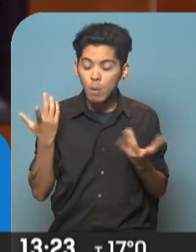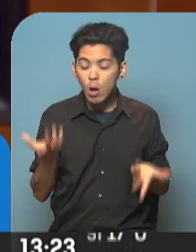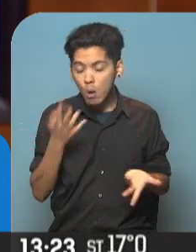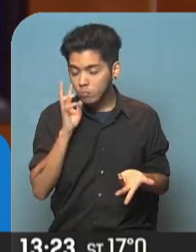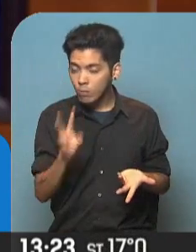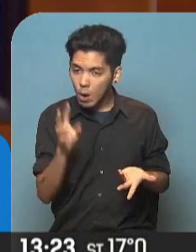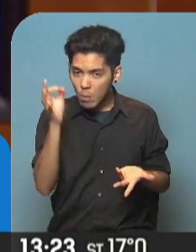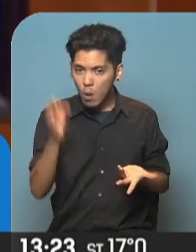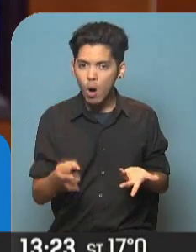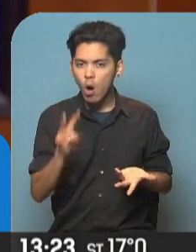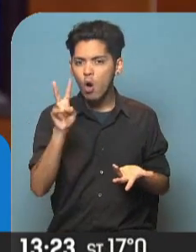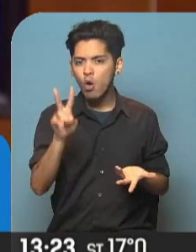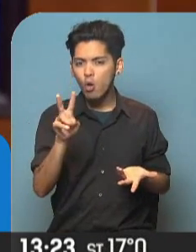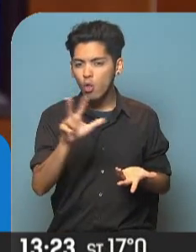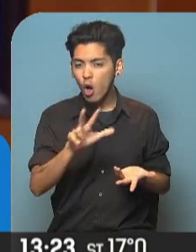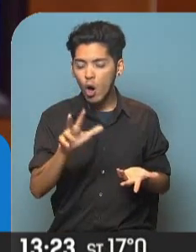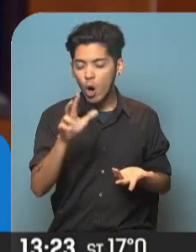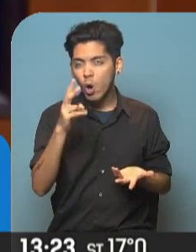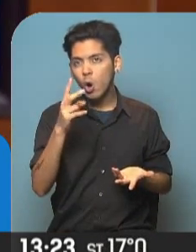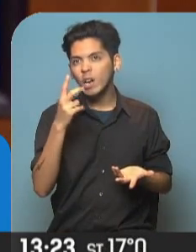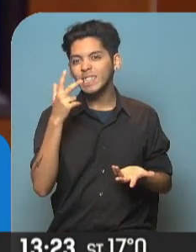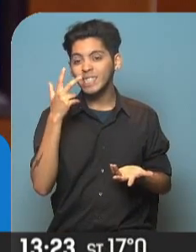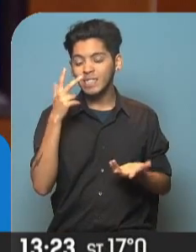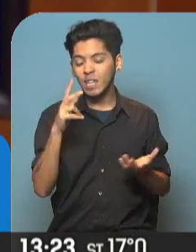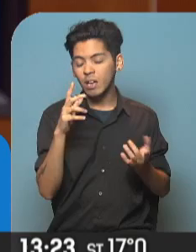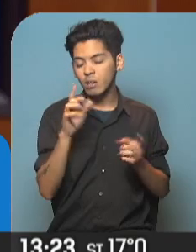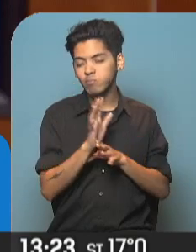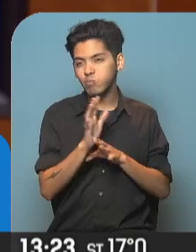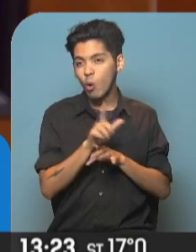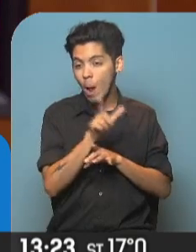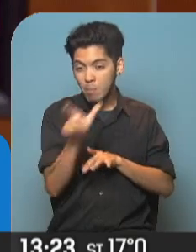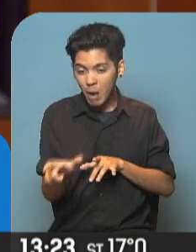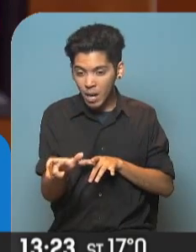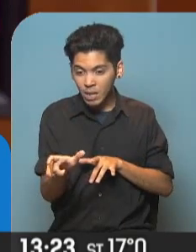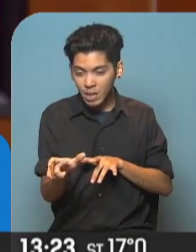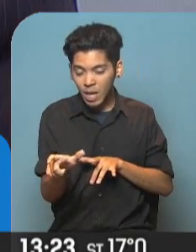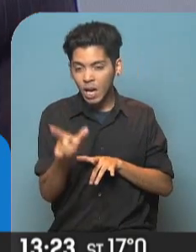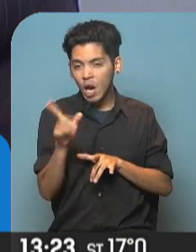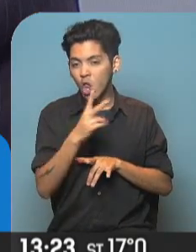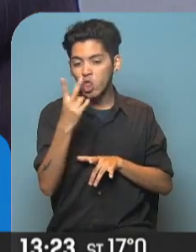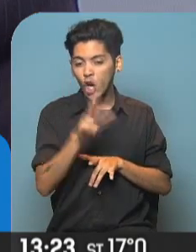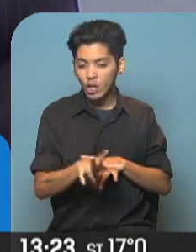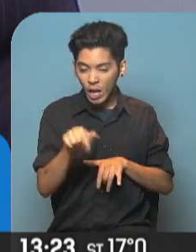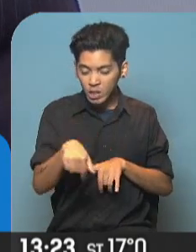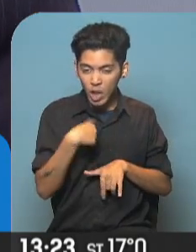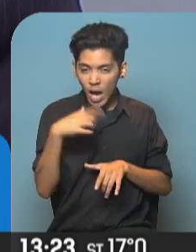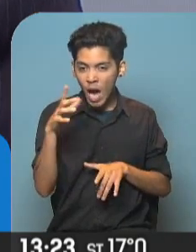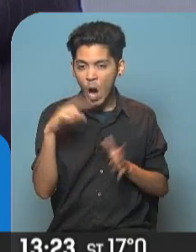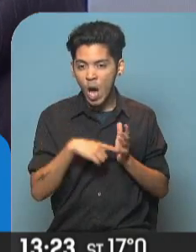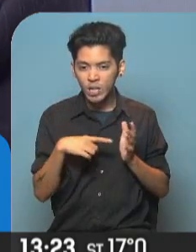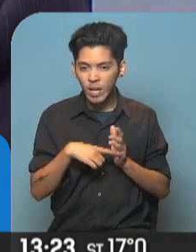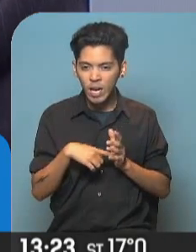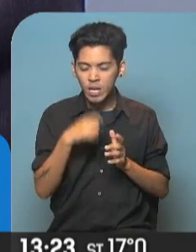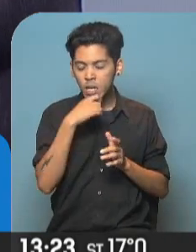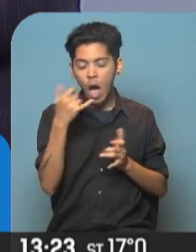viendo, 2/3 de los médicos están concentrados en Capital. A ver, ¿hay lugares donde no hay médicos? O sea, una persona tiene una dolencia en su salud